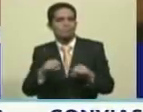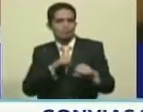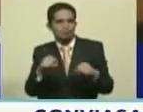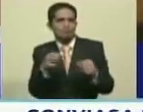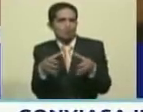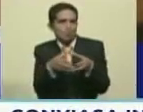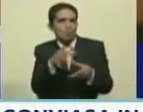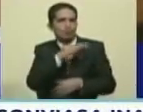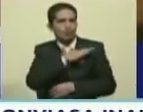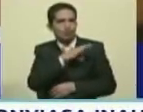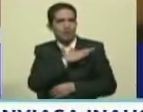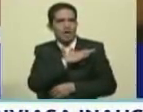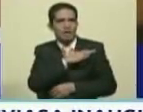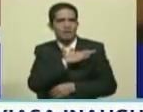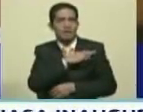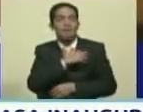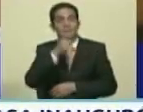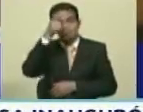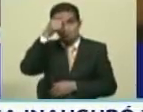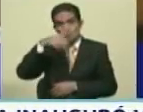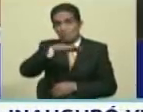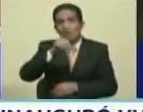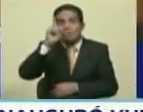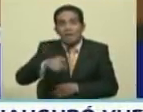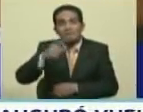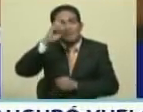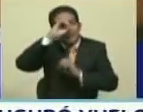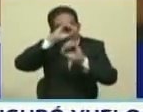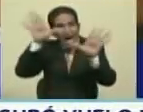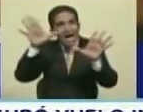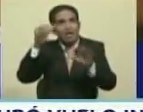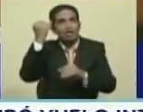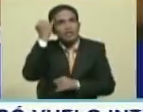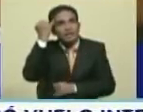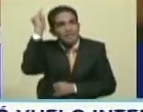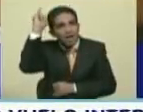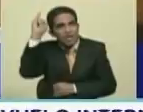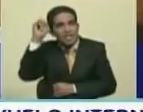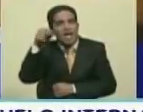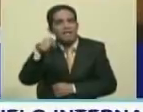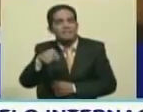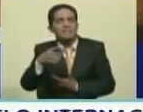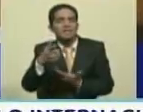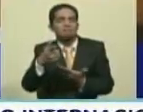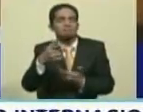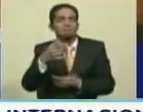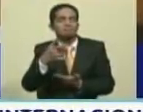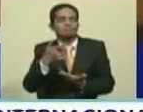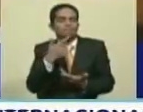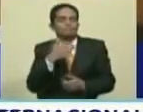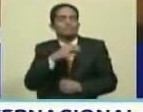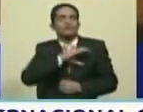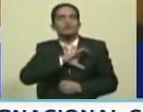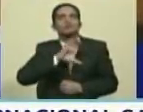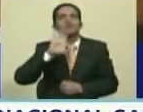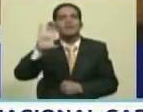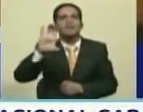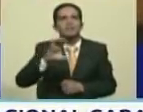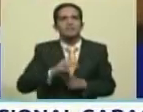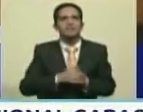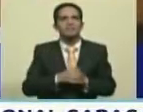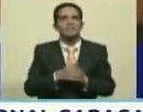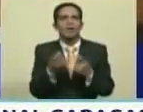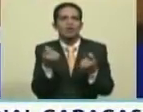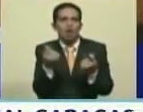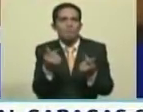claridad ideológica, programática, basado en una soberanía económica y